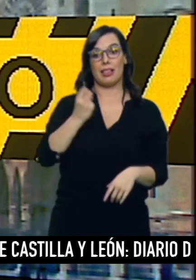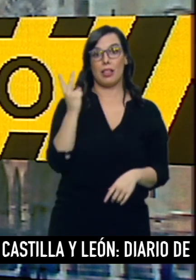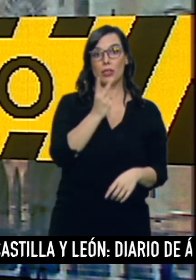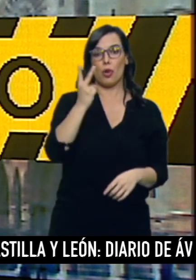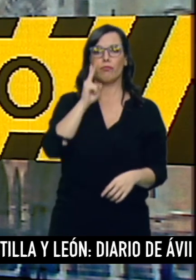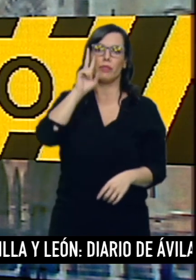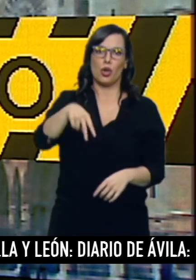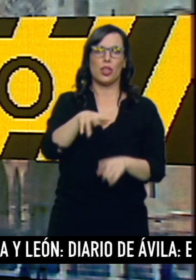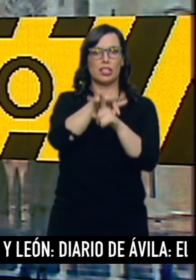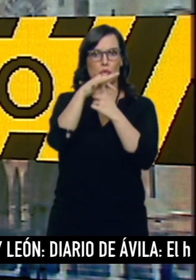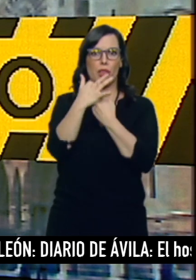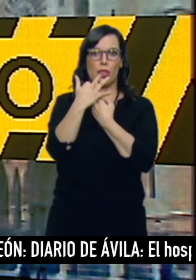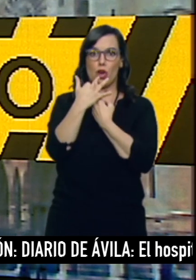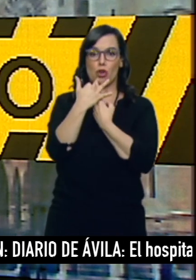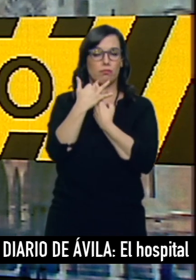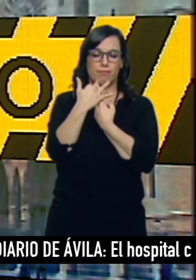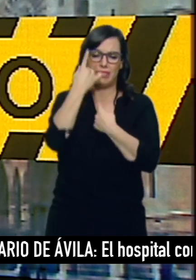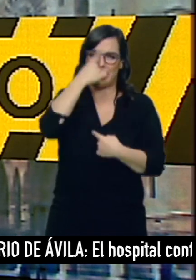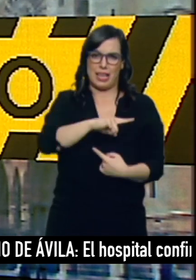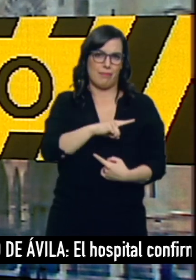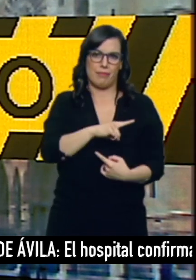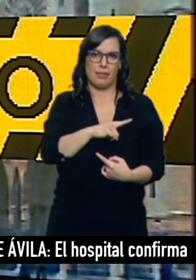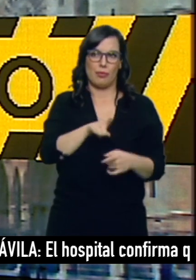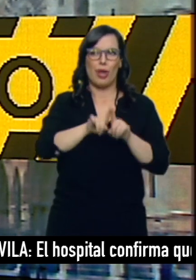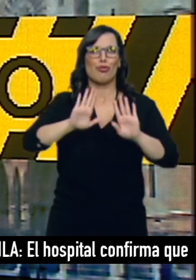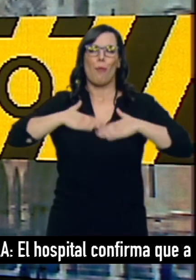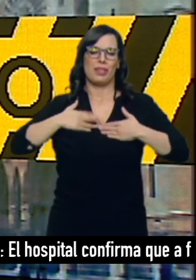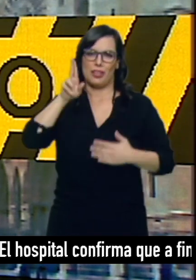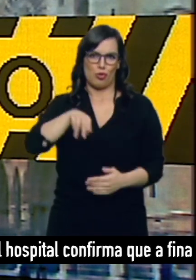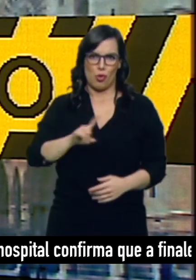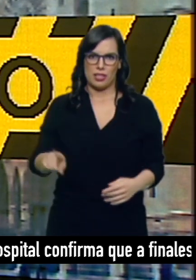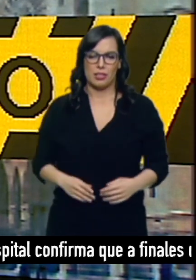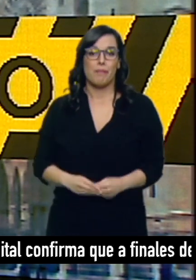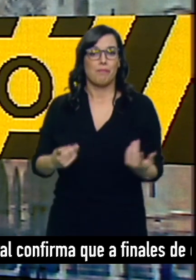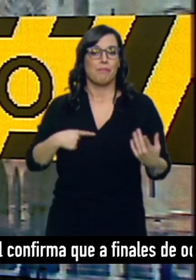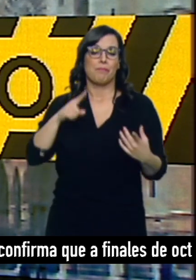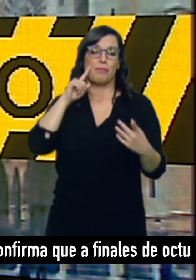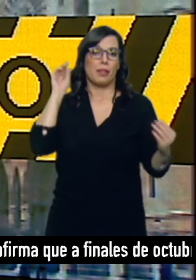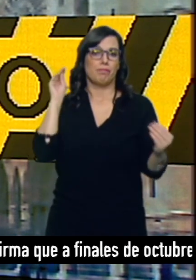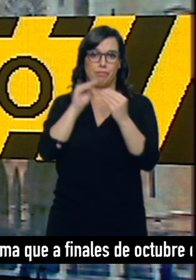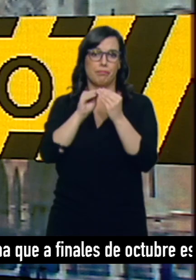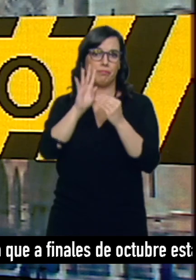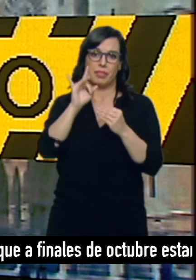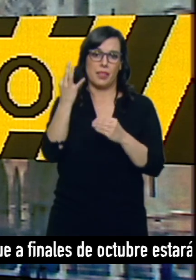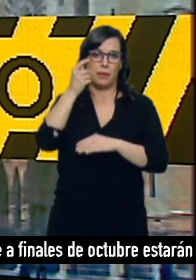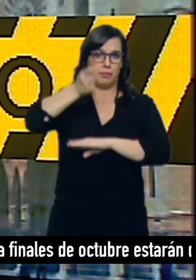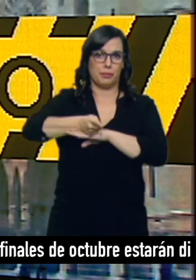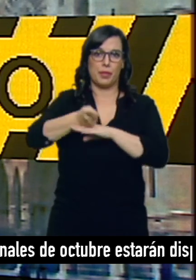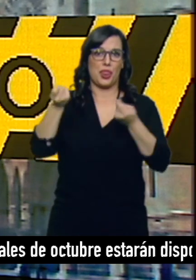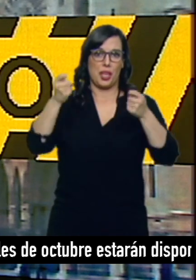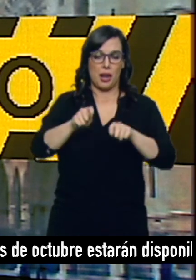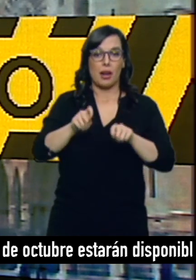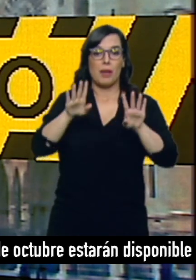esta situación, esta evolución, se esperaba, no les ha pillado por sorpresa. Están de acuerdo con el confinamiento, pero advierten que